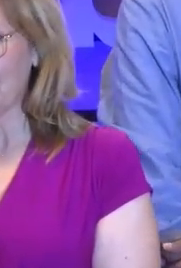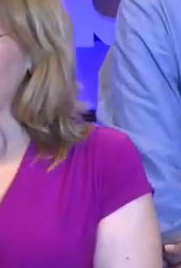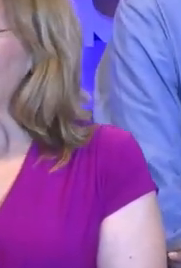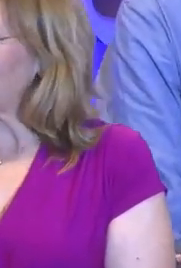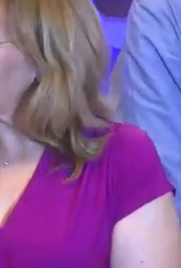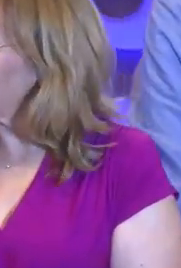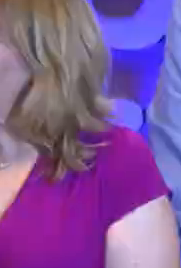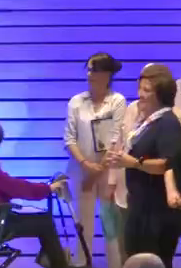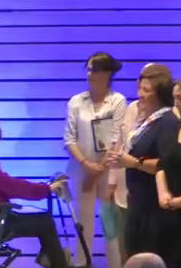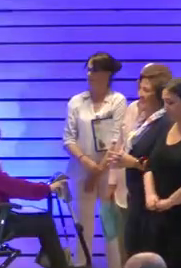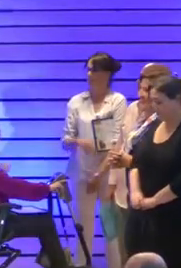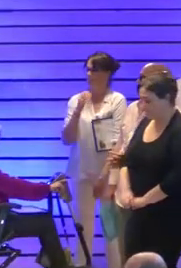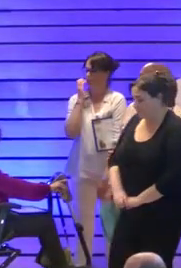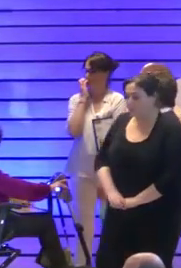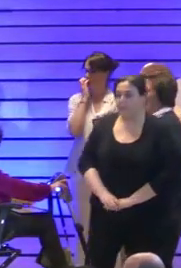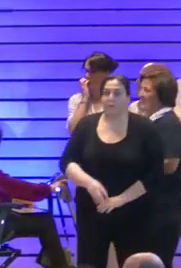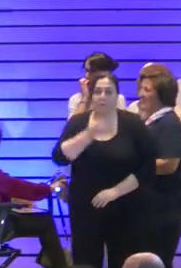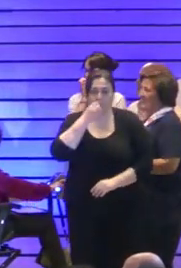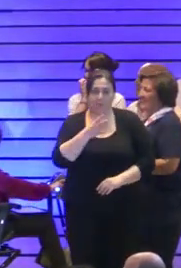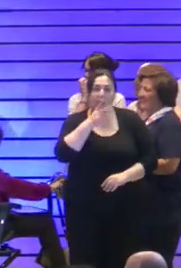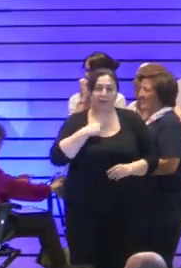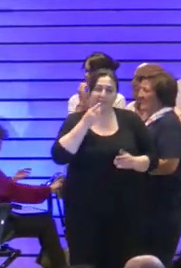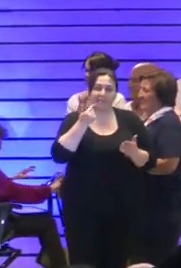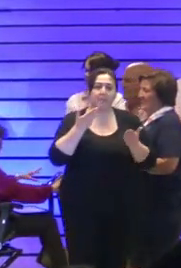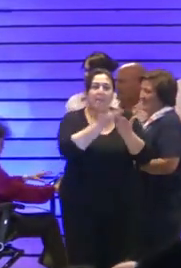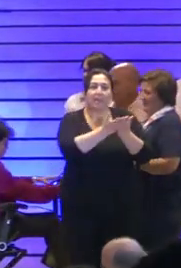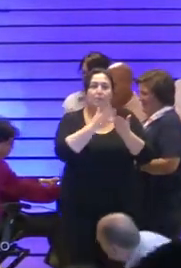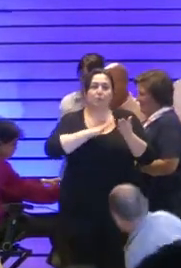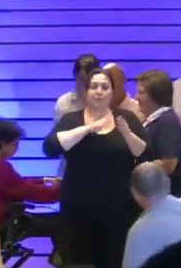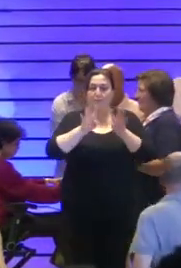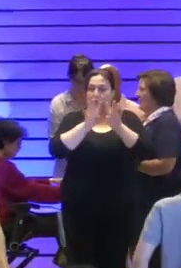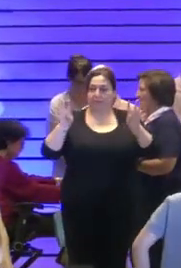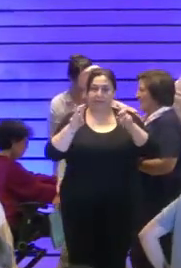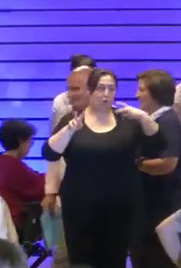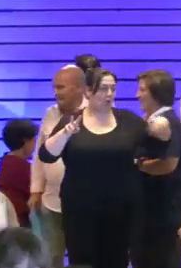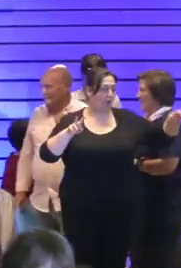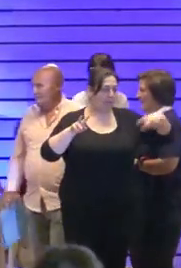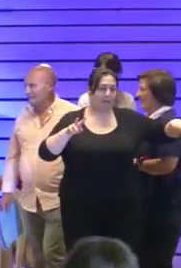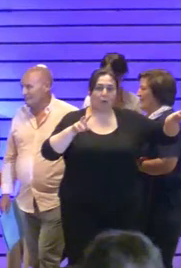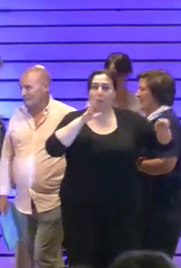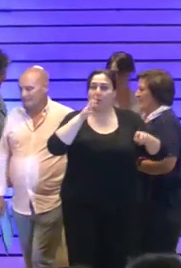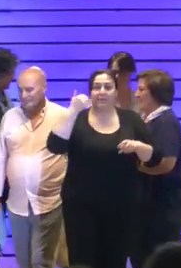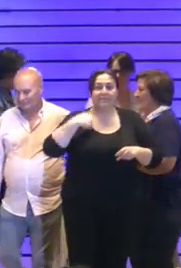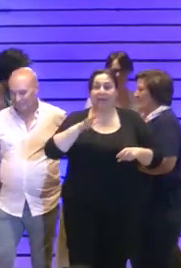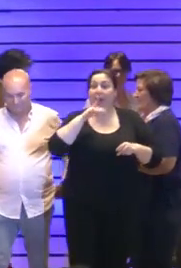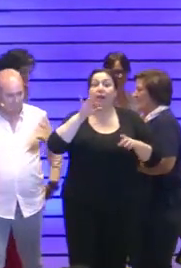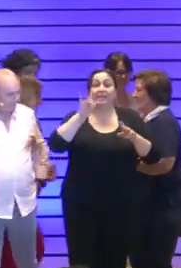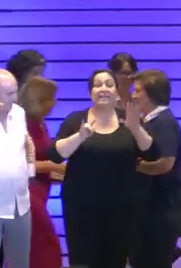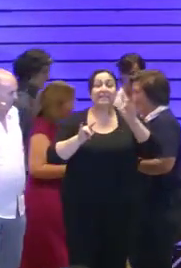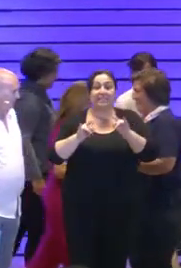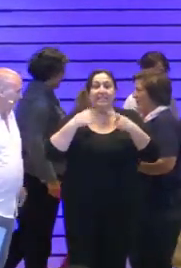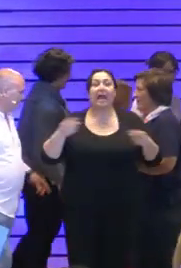Muy bien, ahora sí os pedimos que vayáis bajando del escenario, por favor, porque vamos ya a dar, ahora sí que